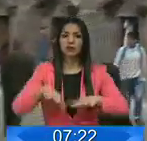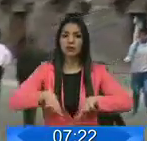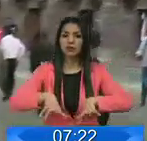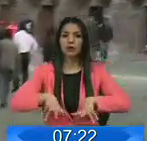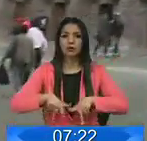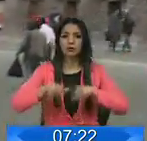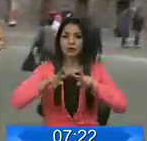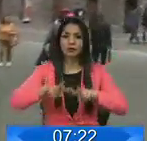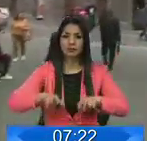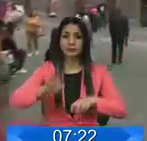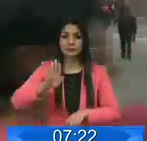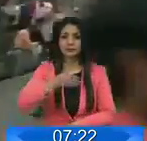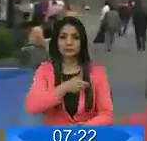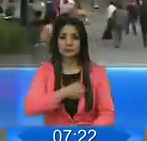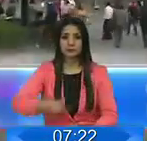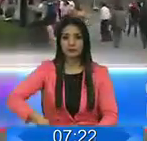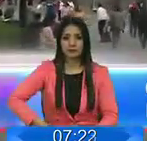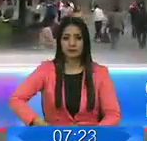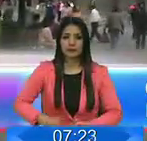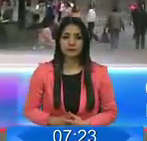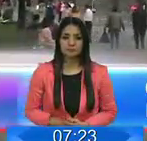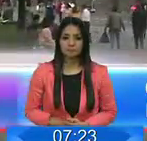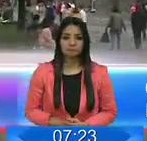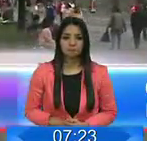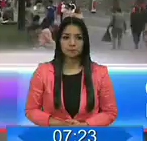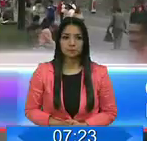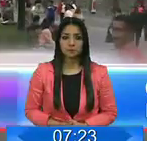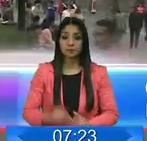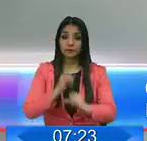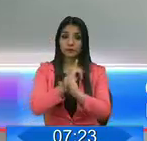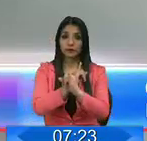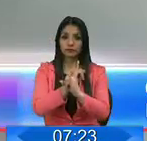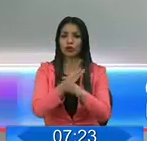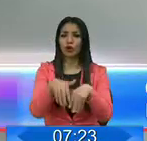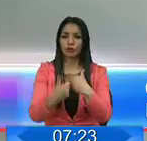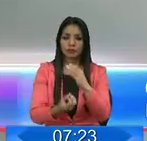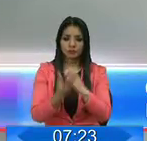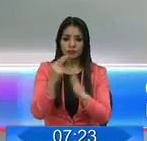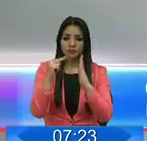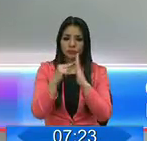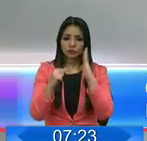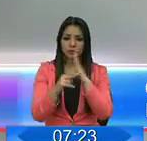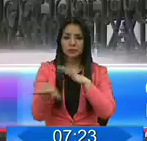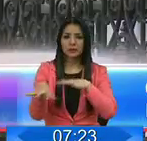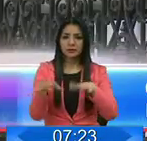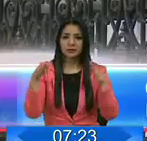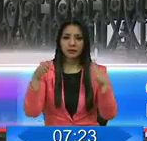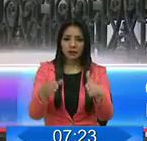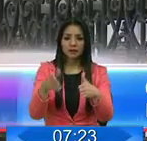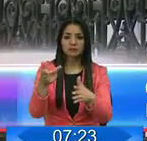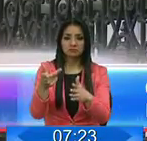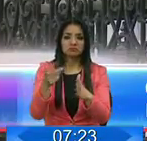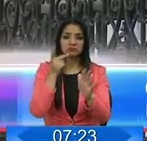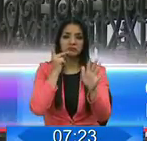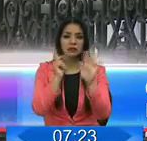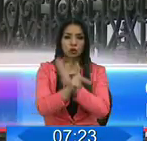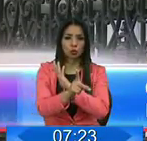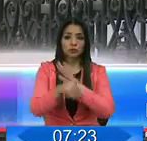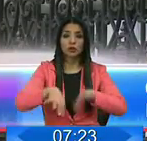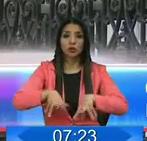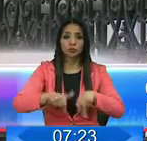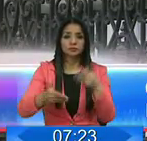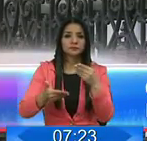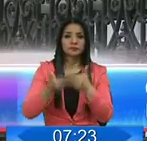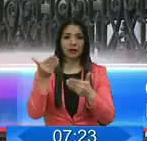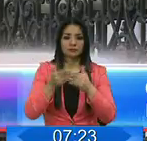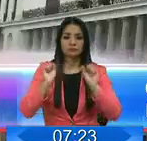de la República. Esta entidad que generará políticas públicas y acciones para facilitar la denuncia de actos de corrupción. Para